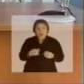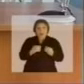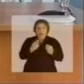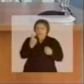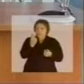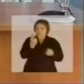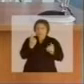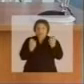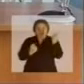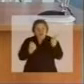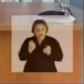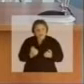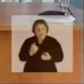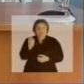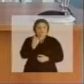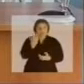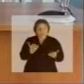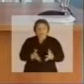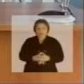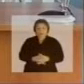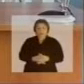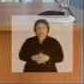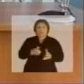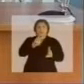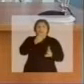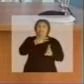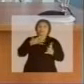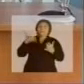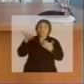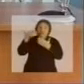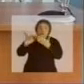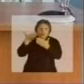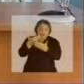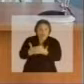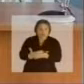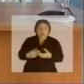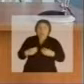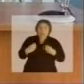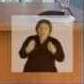en sus números fundamentales, en su devenir histórico,